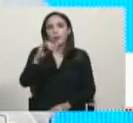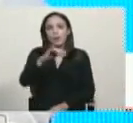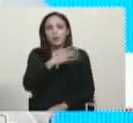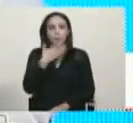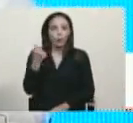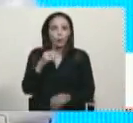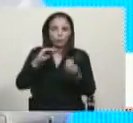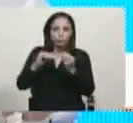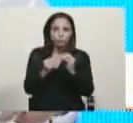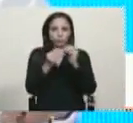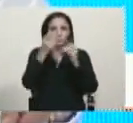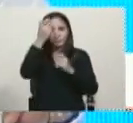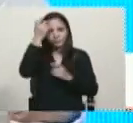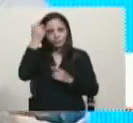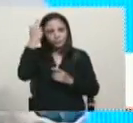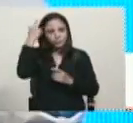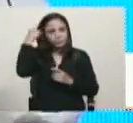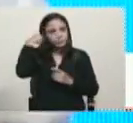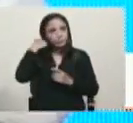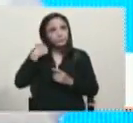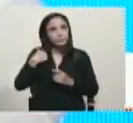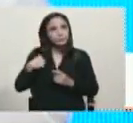los consultorios populares,